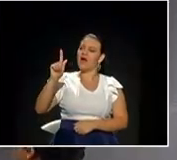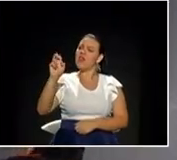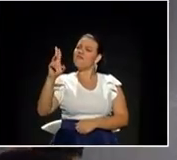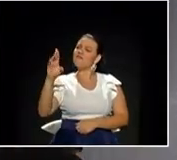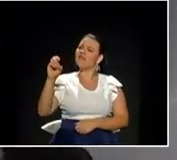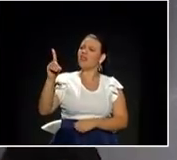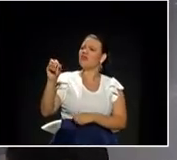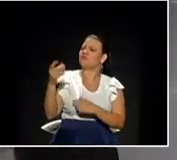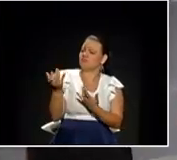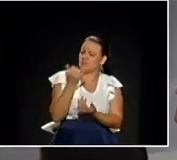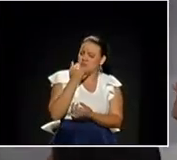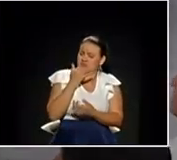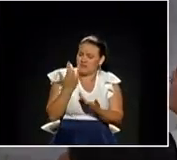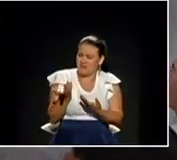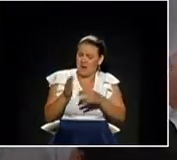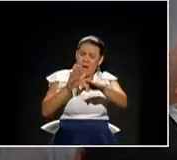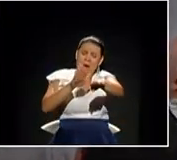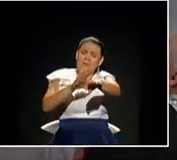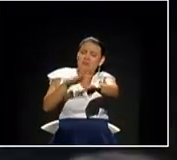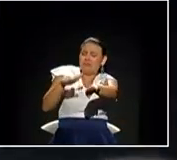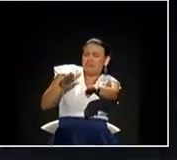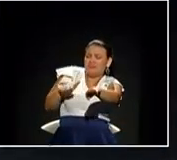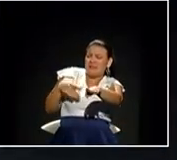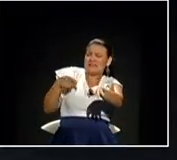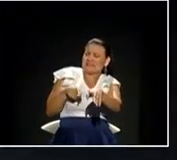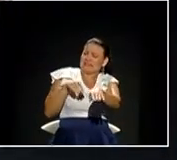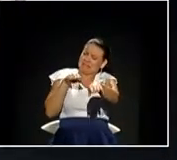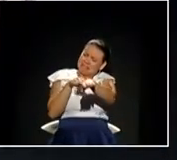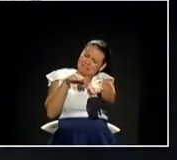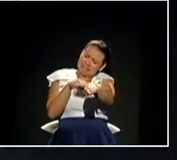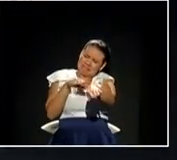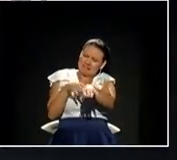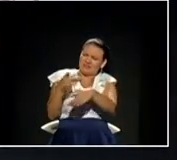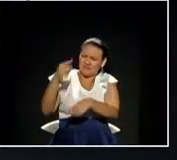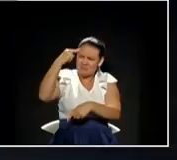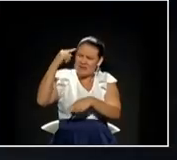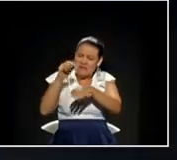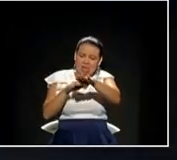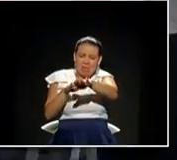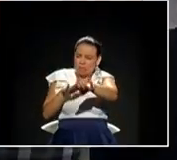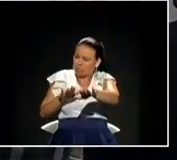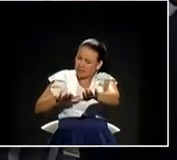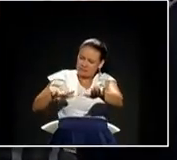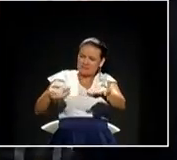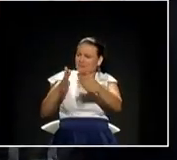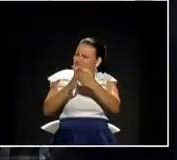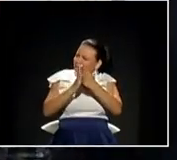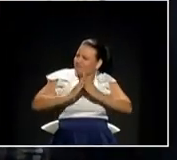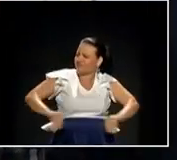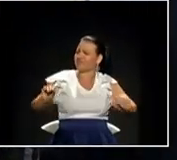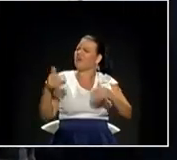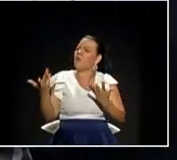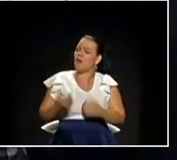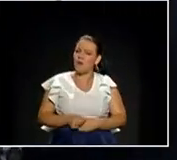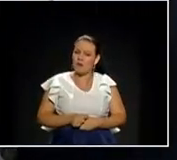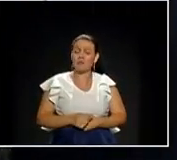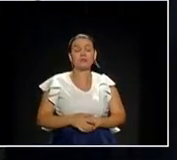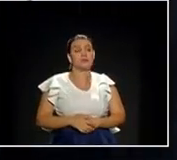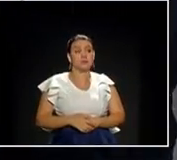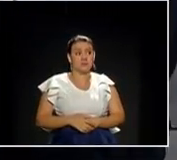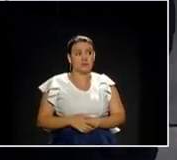frecuente de los medellinenses cuál es su plan específico para acabar con los tacos de medio mucho mucho por hacer empecemos por el que